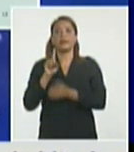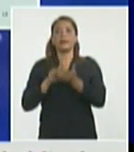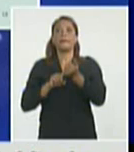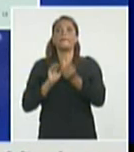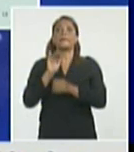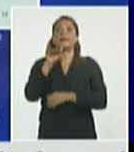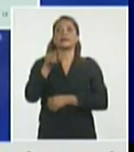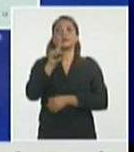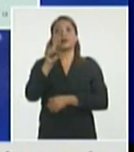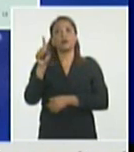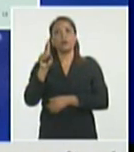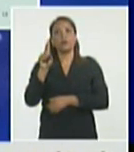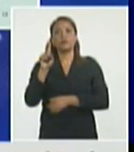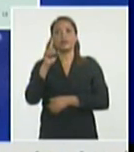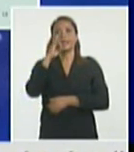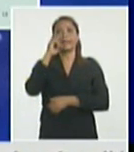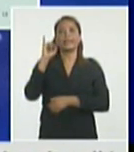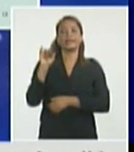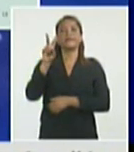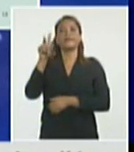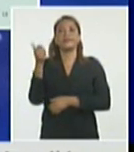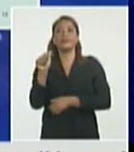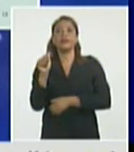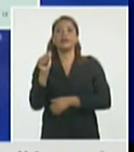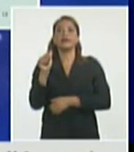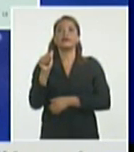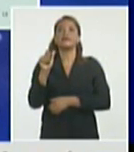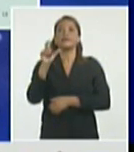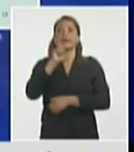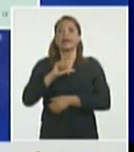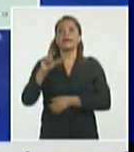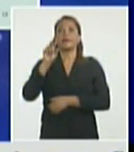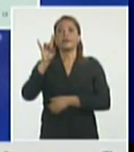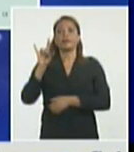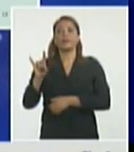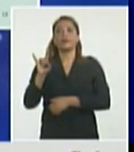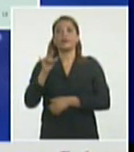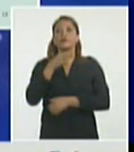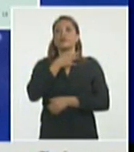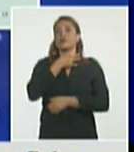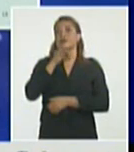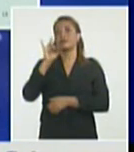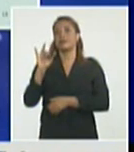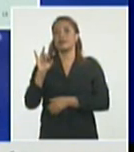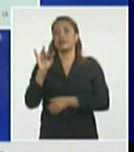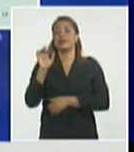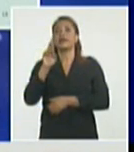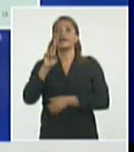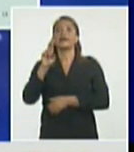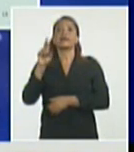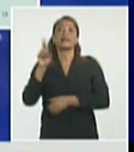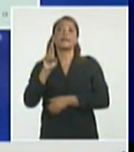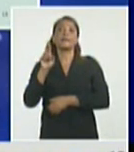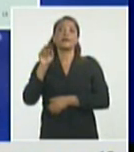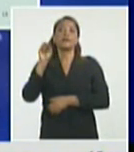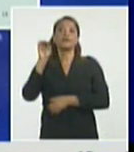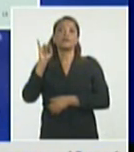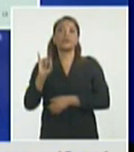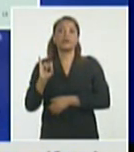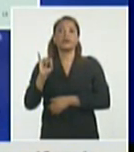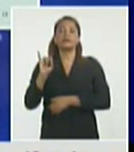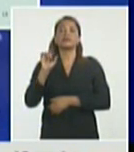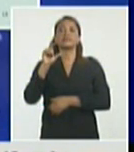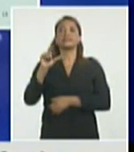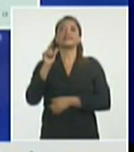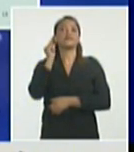11, Camajuaní 10, Caibarien 9, Encrucijada 7, Remedio 6 y Cifuentes se diagnostican